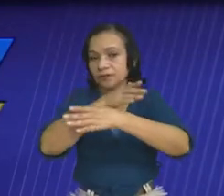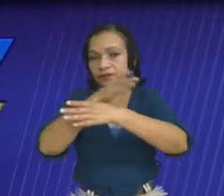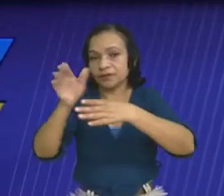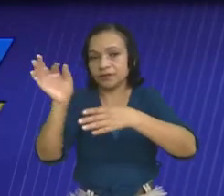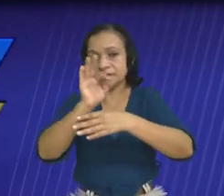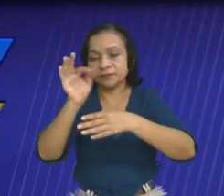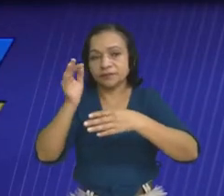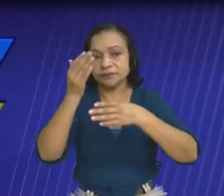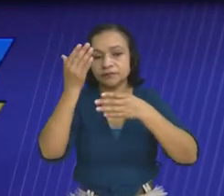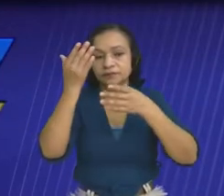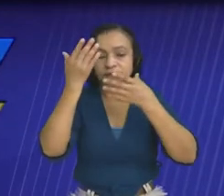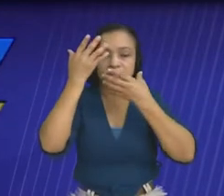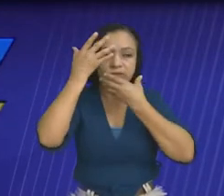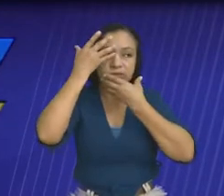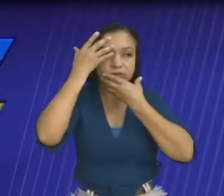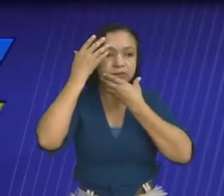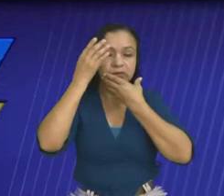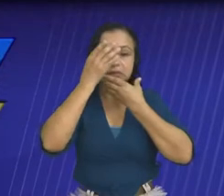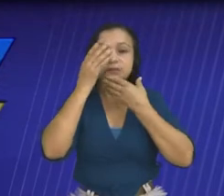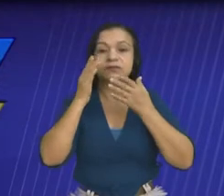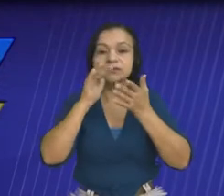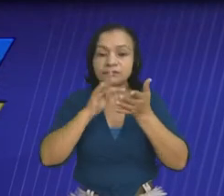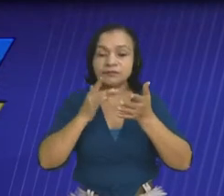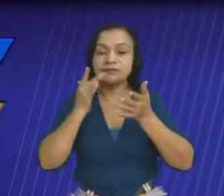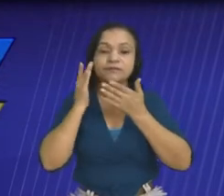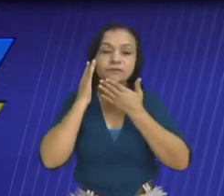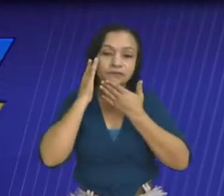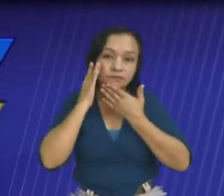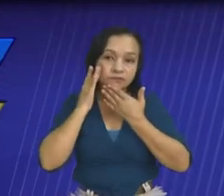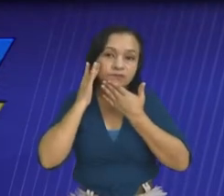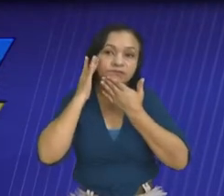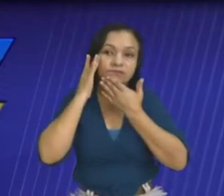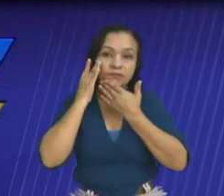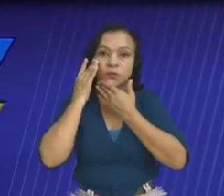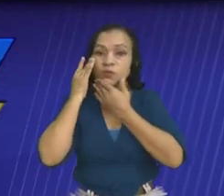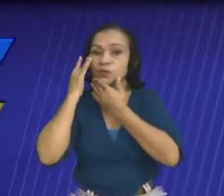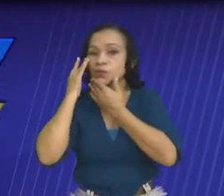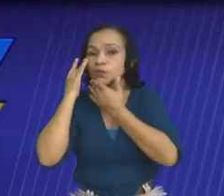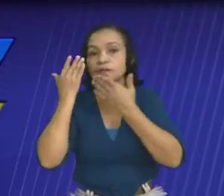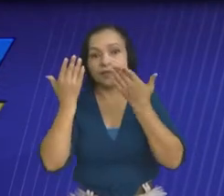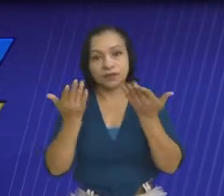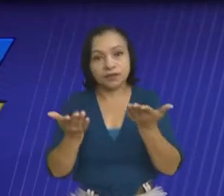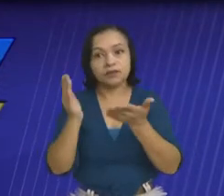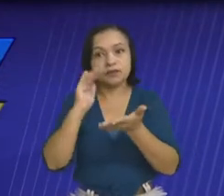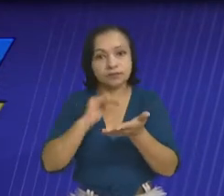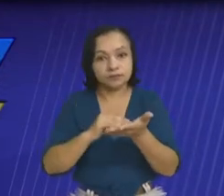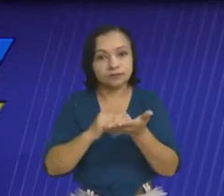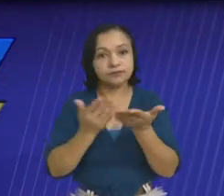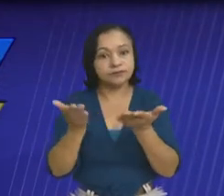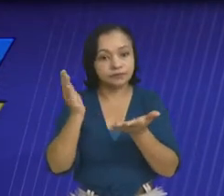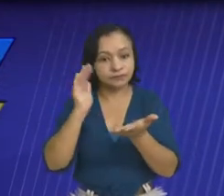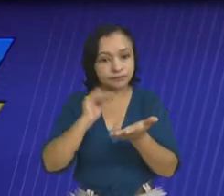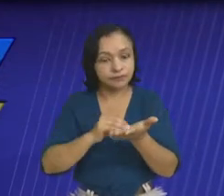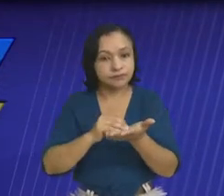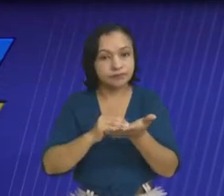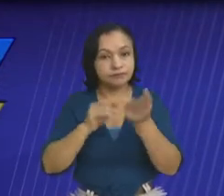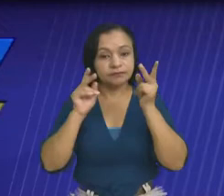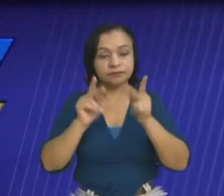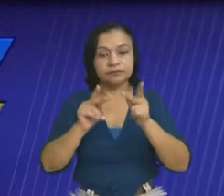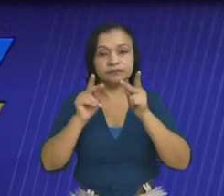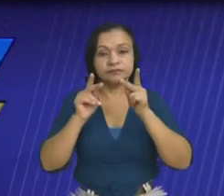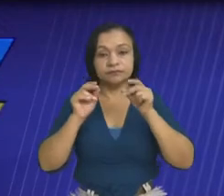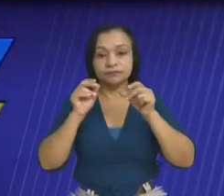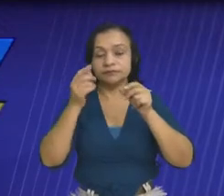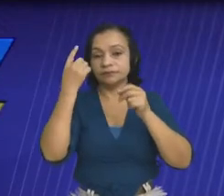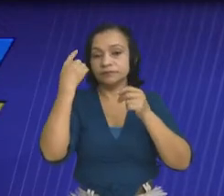ejemplo, una parálisis facial, necesita el mejoramiento y el tratamiento neurológico y muscular para que nuevamente esa parte o región de